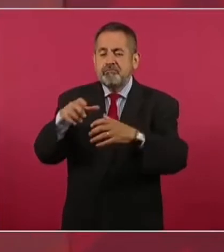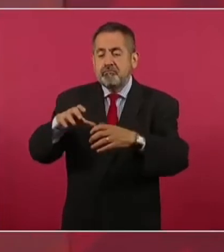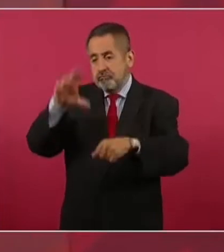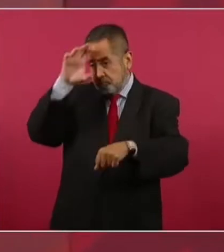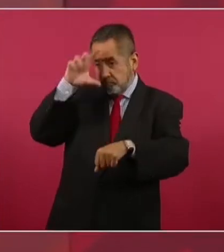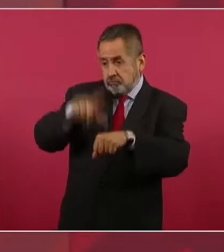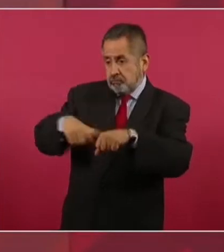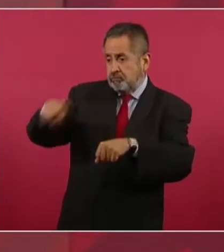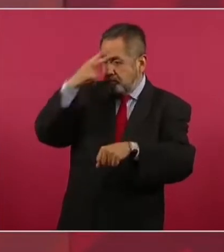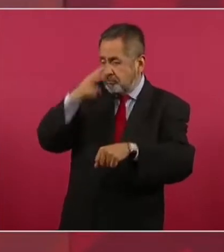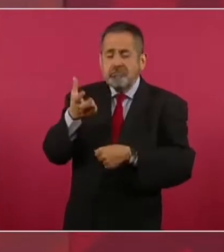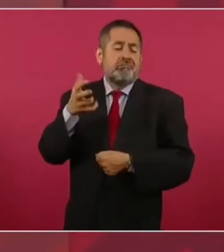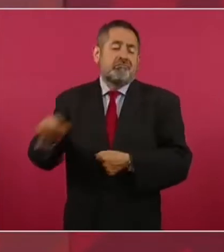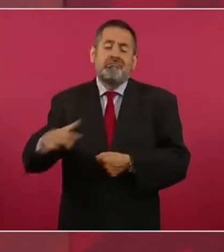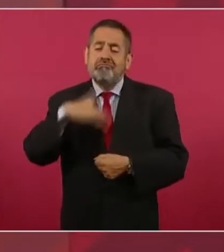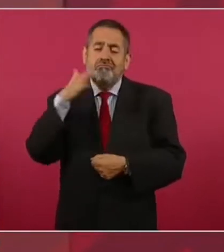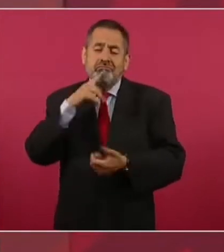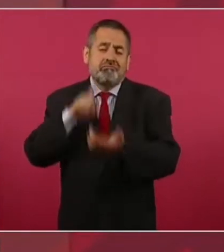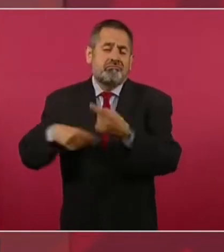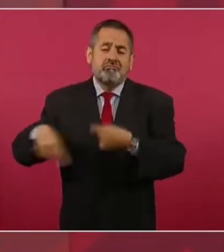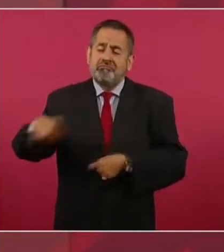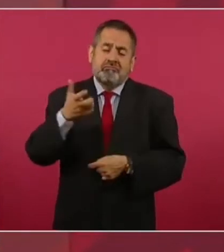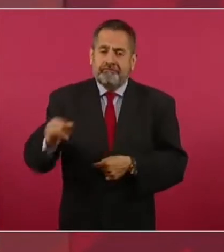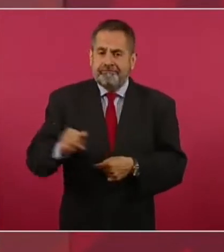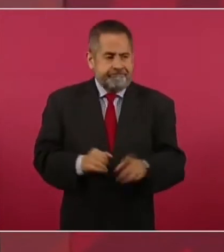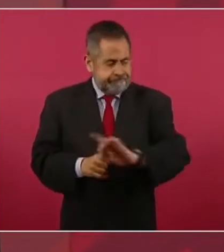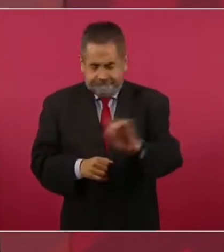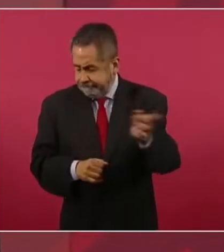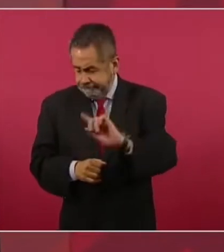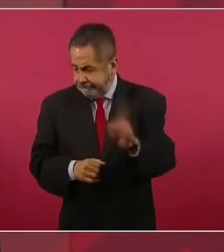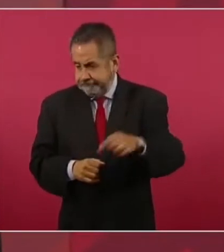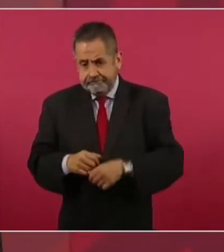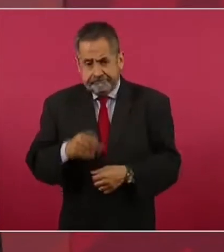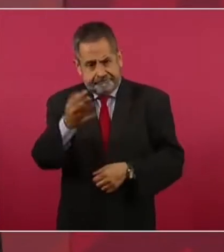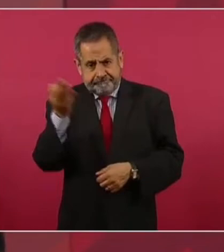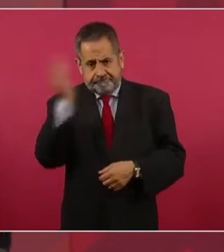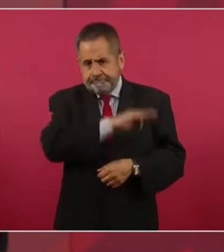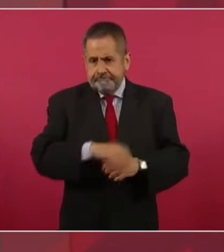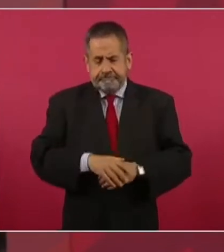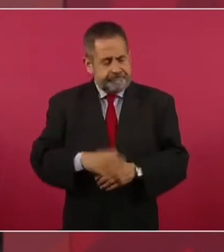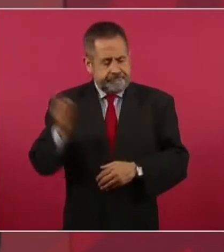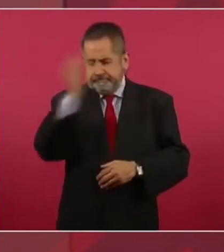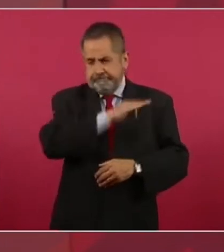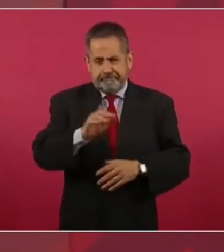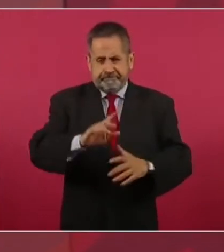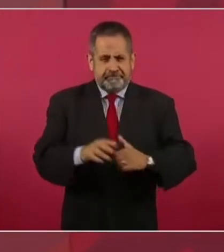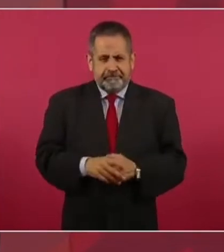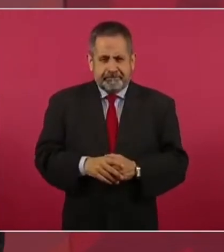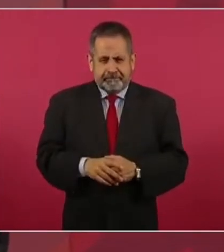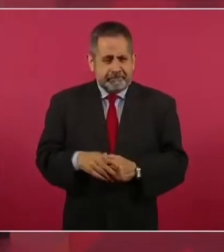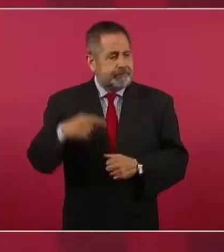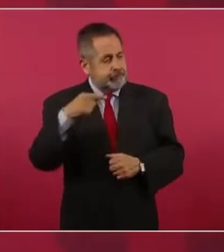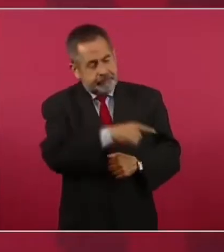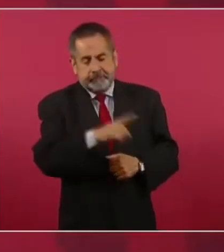cultura del pueblo de México. No, eso es falso. completamente falso. Otra